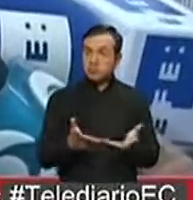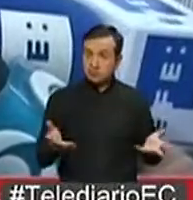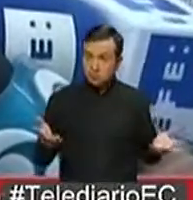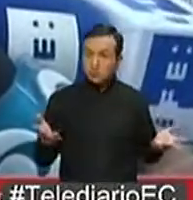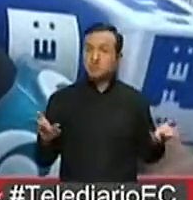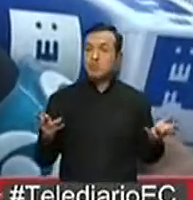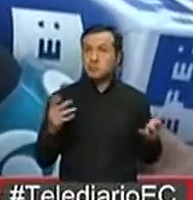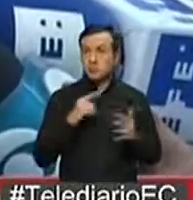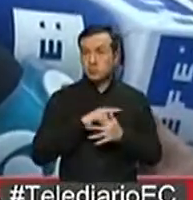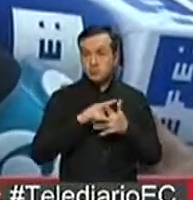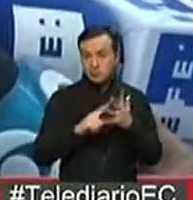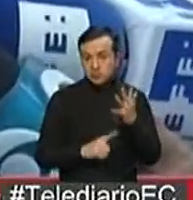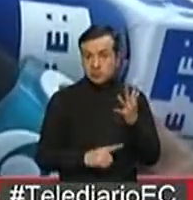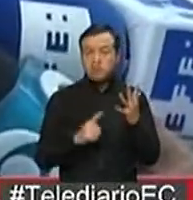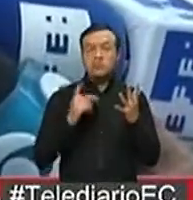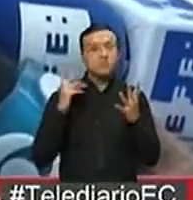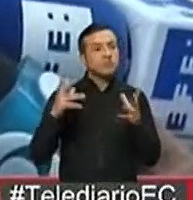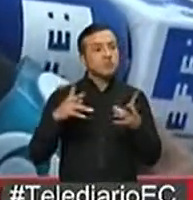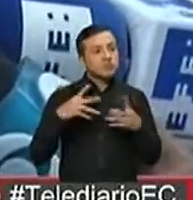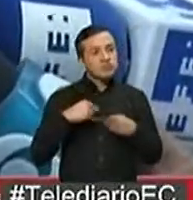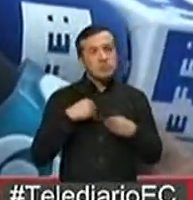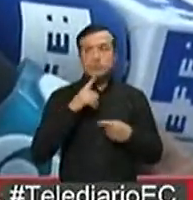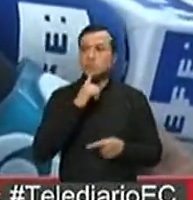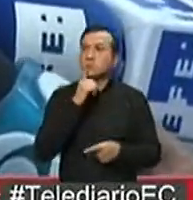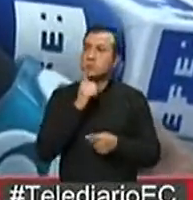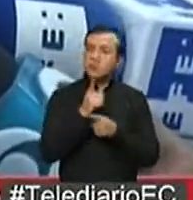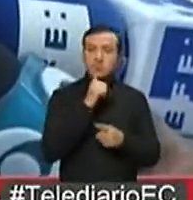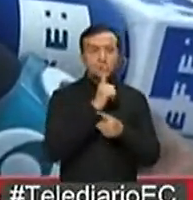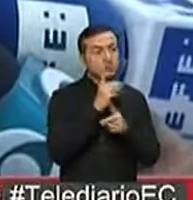con diversidad, con tolerancia, con muchas verdades,